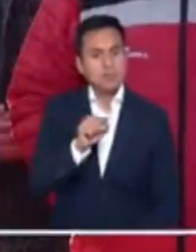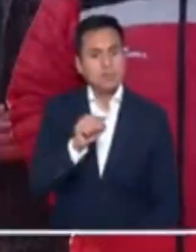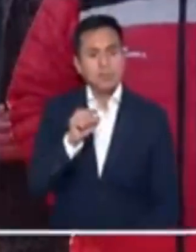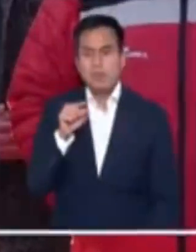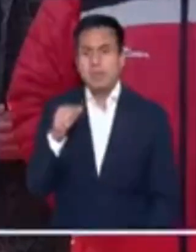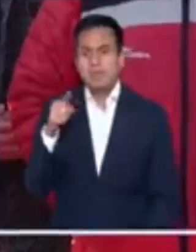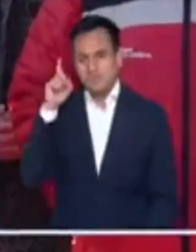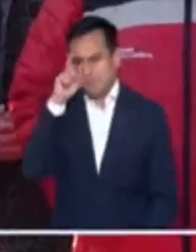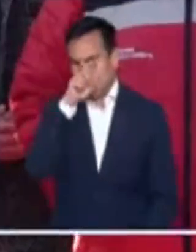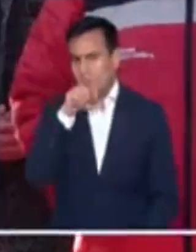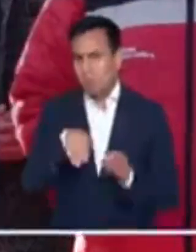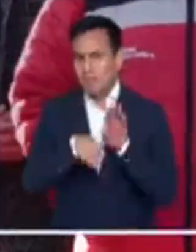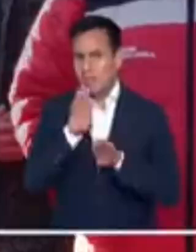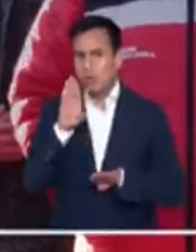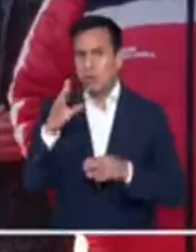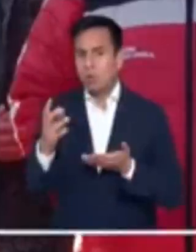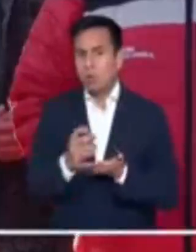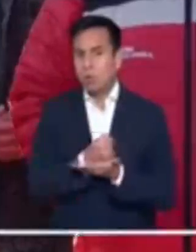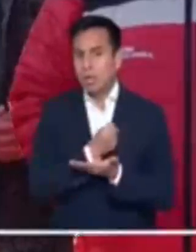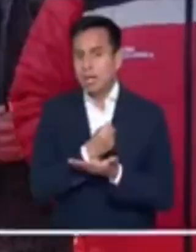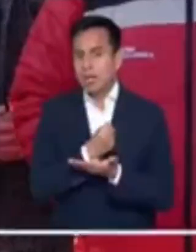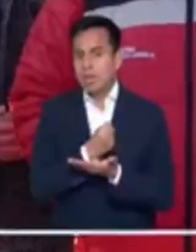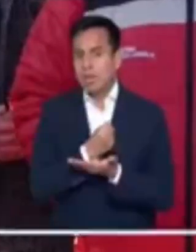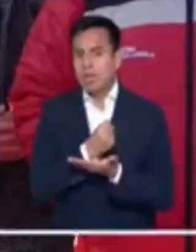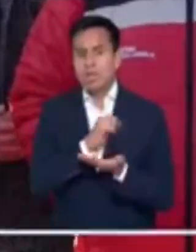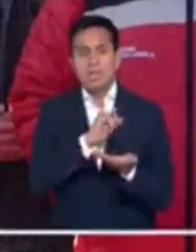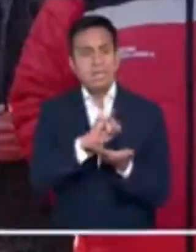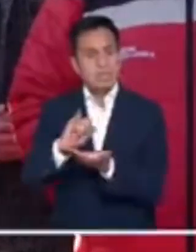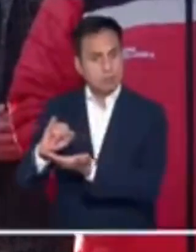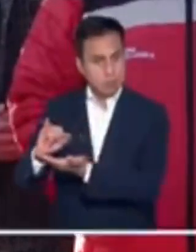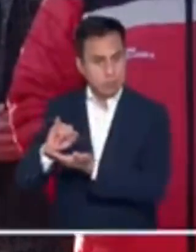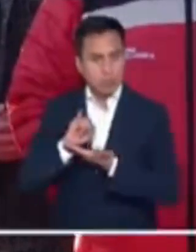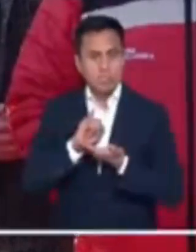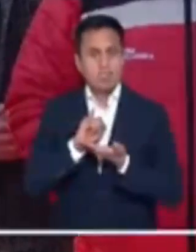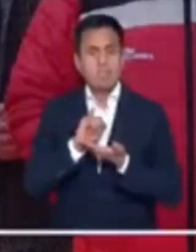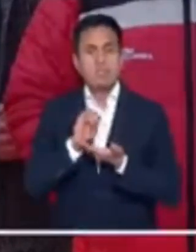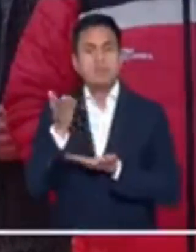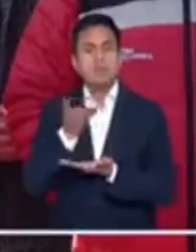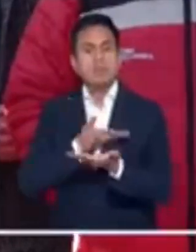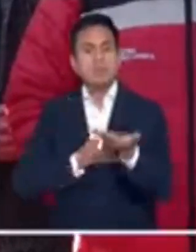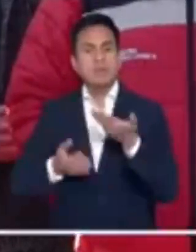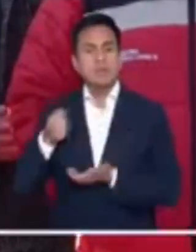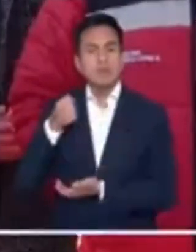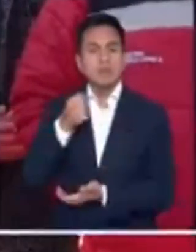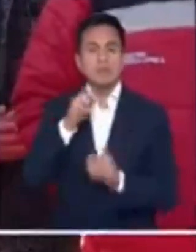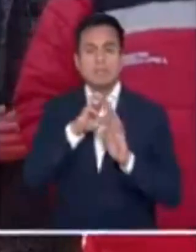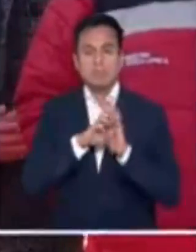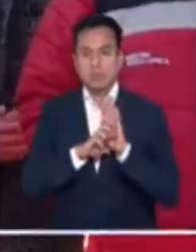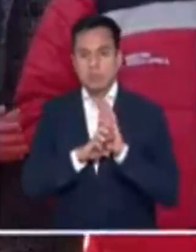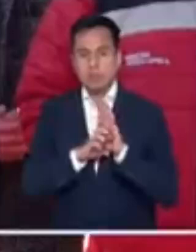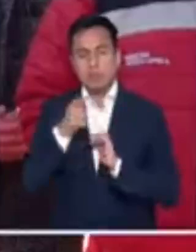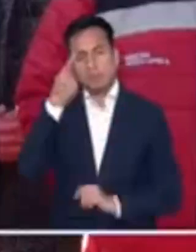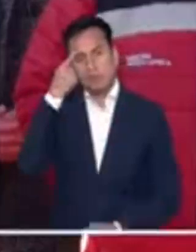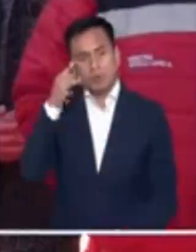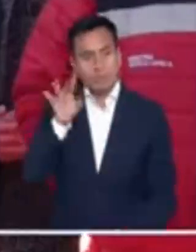más complejo es lograr que el conjunto de instituciones colaboren al financiamiento de este proyecto, pero no solo